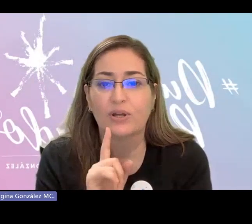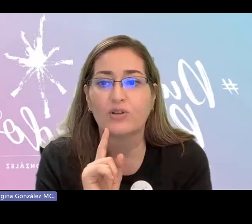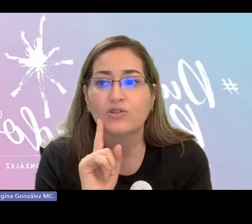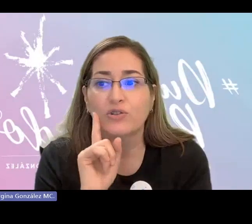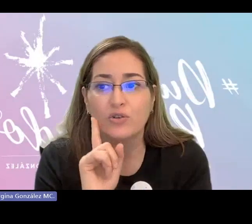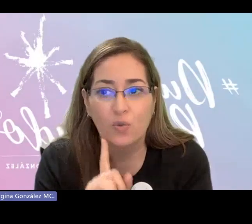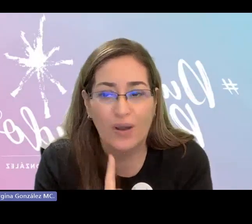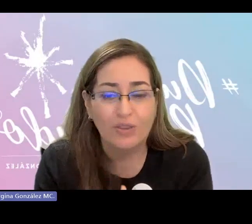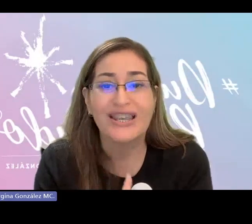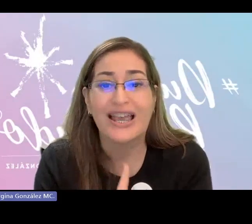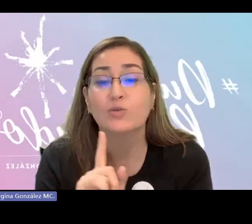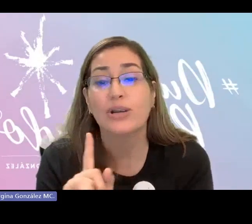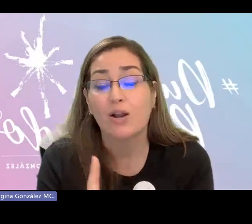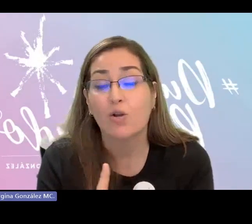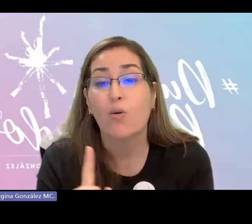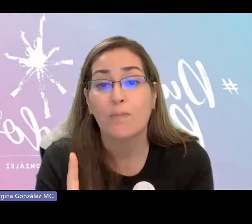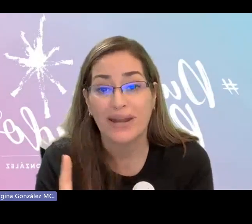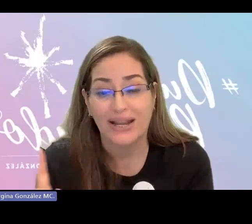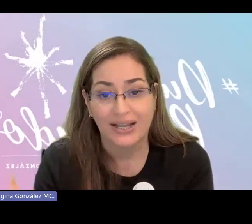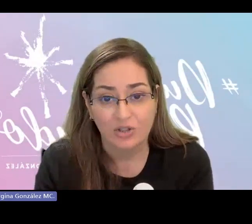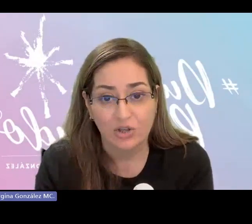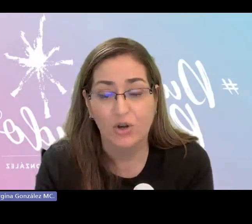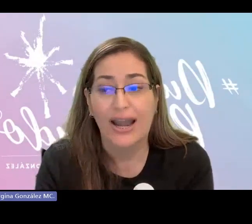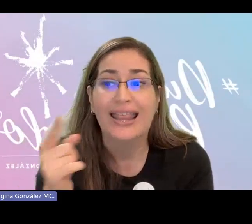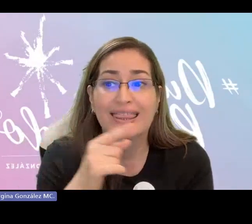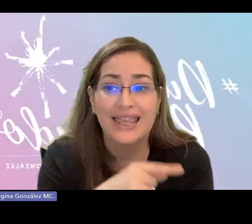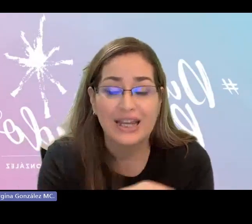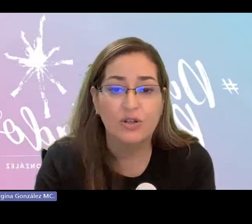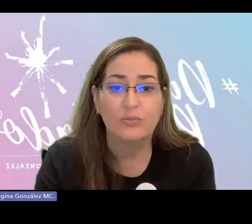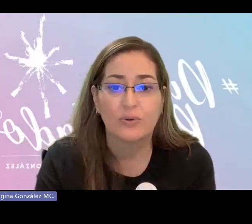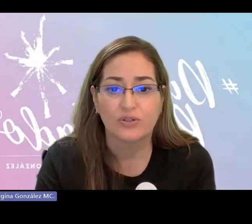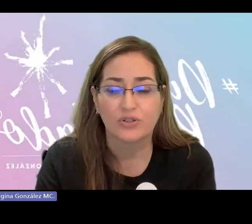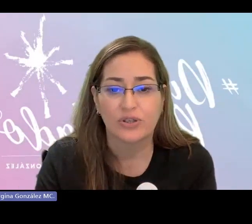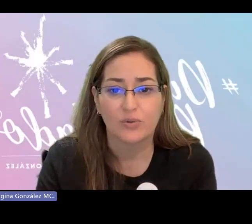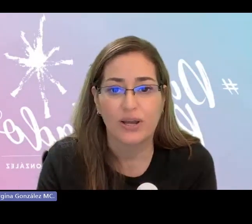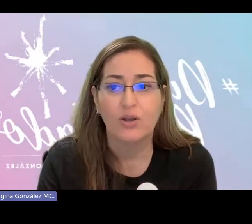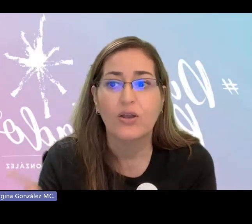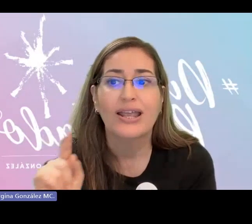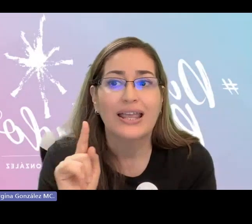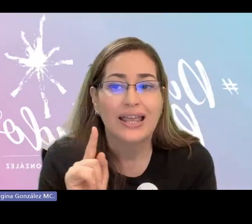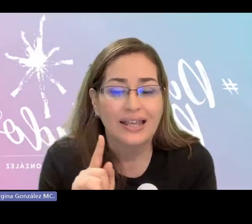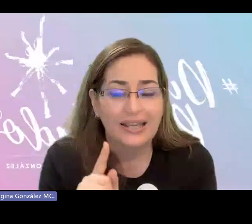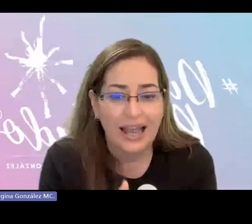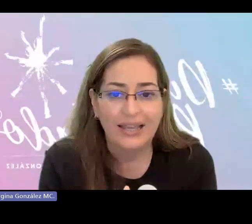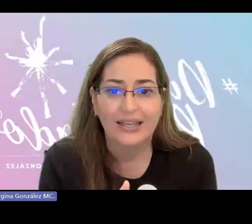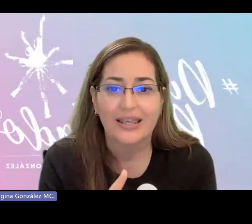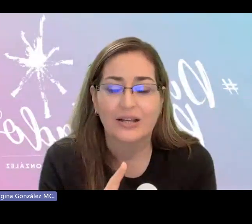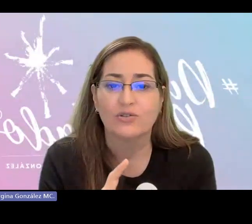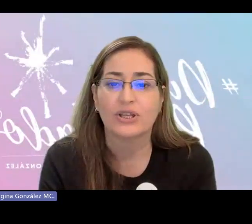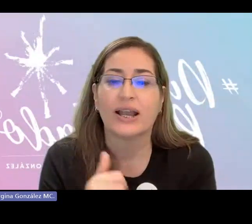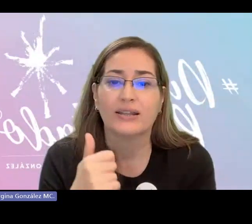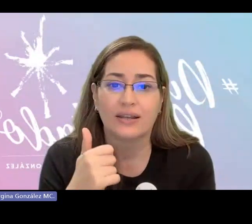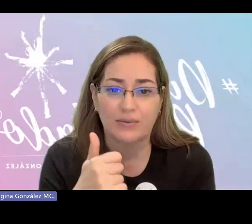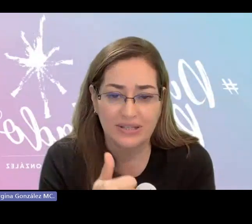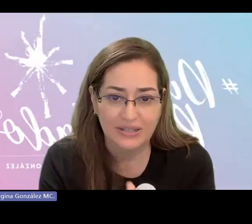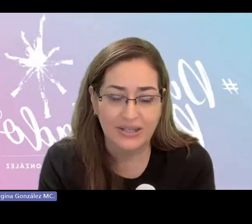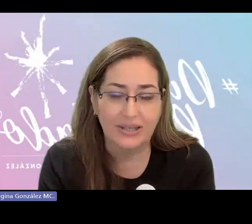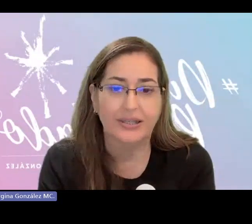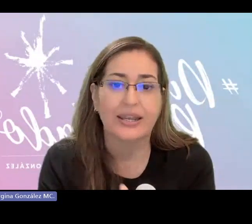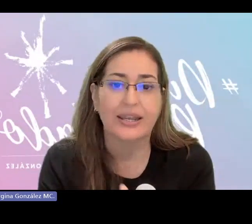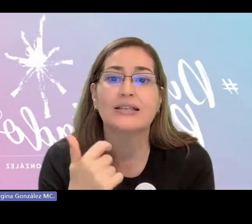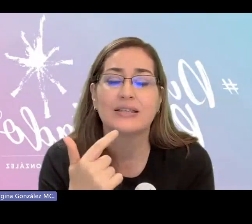de duelos, cuando ya hay una complicación dentro del proceso de duelo, hay que diagnosticar a través